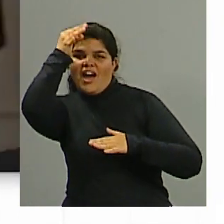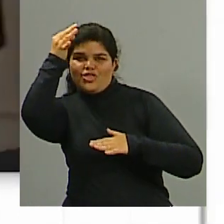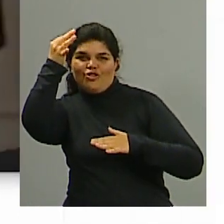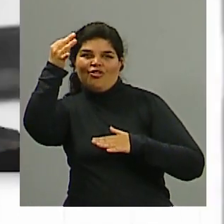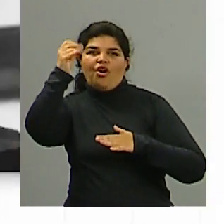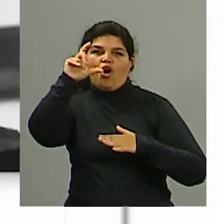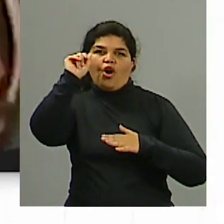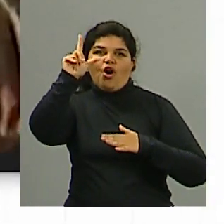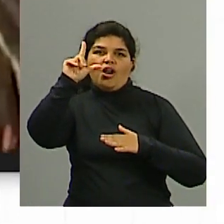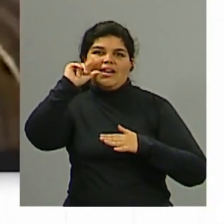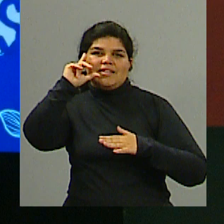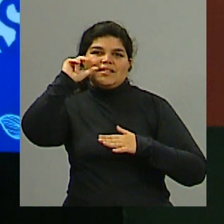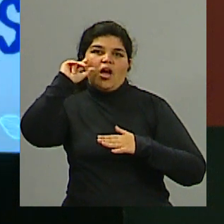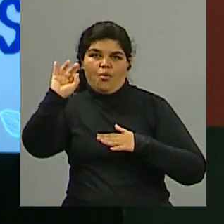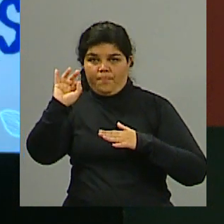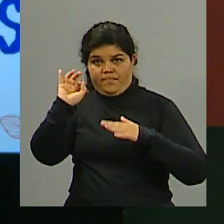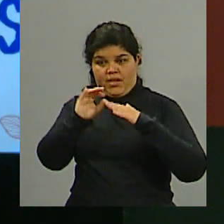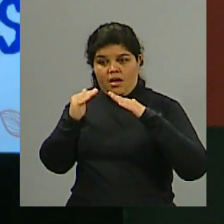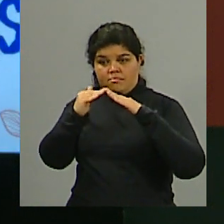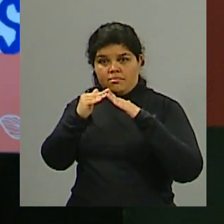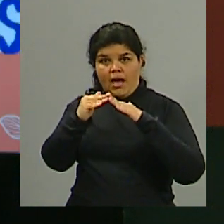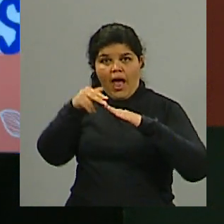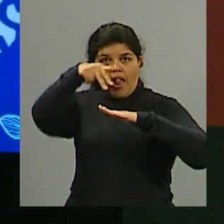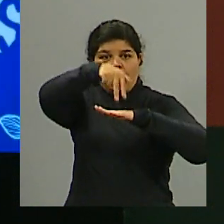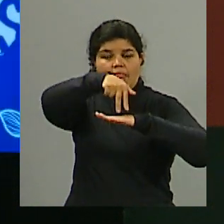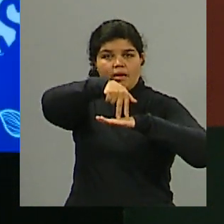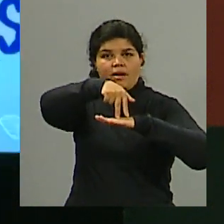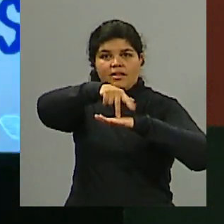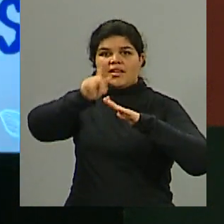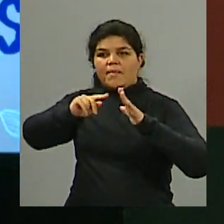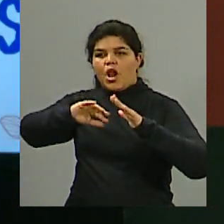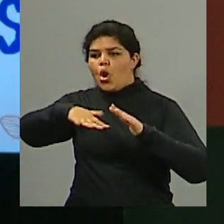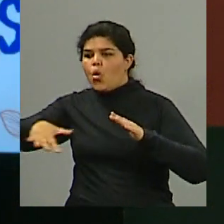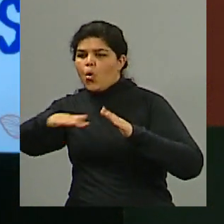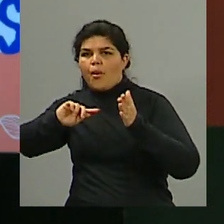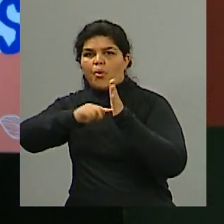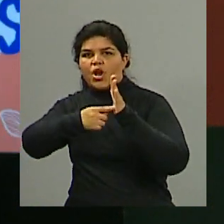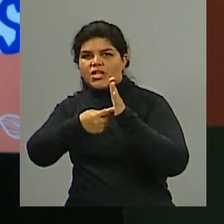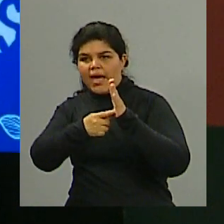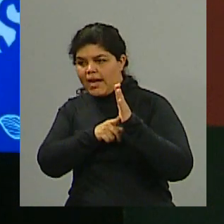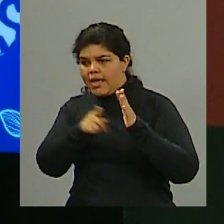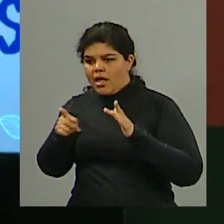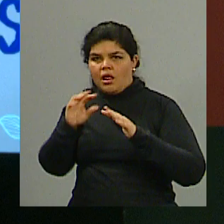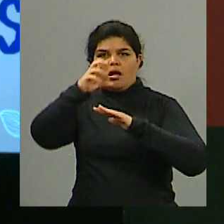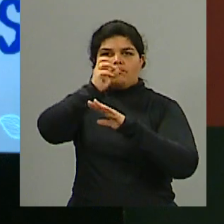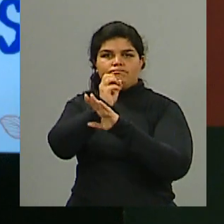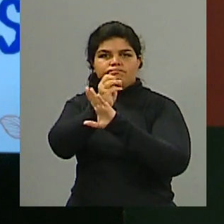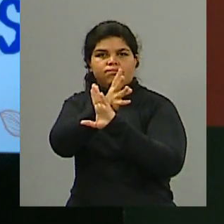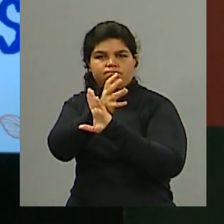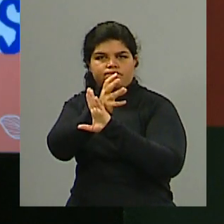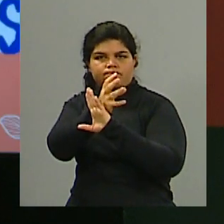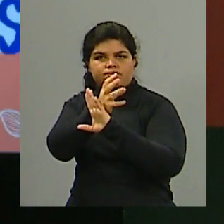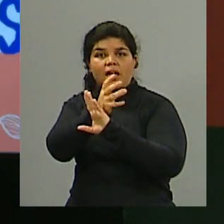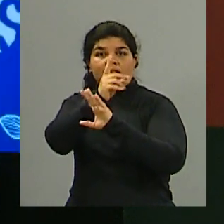colindantes, en Cerrito y Charcas, por ahí, en Buenos Aires, colocando una antena, pusieron un transmisor de